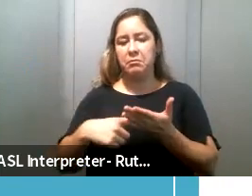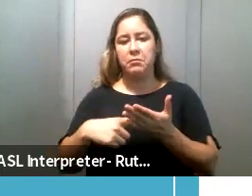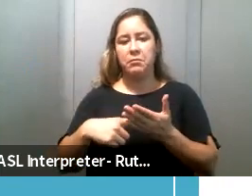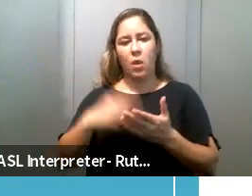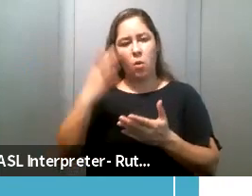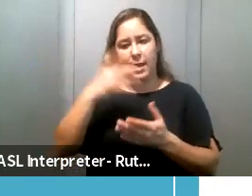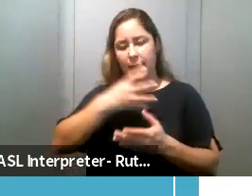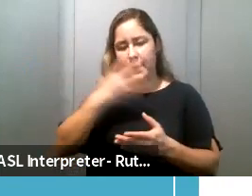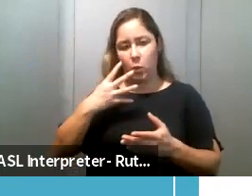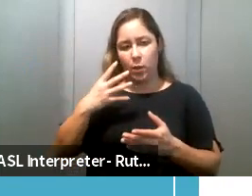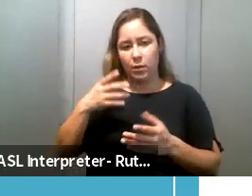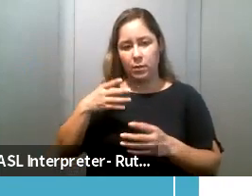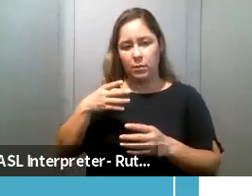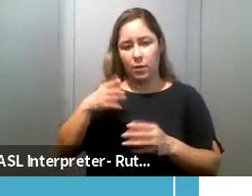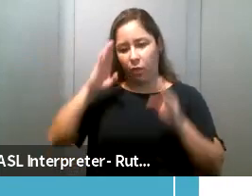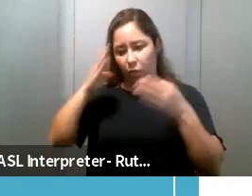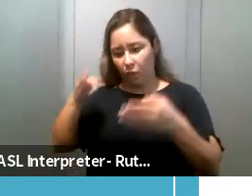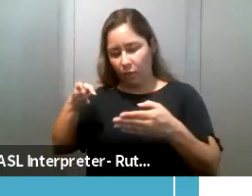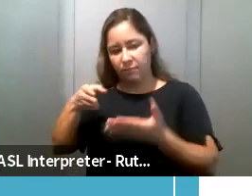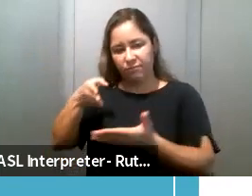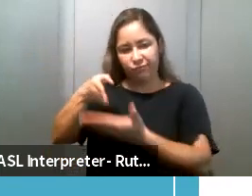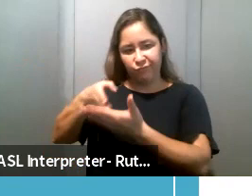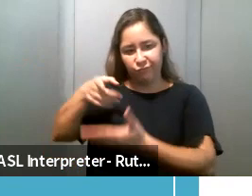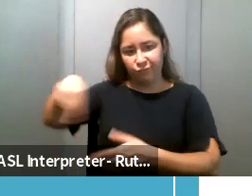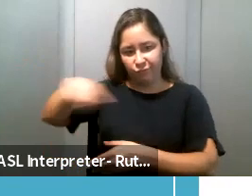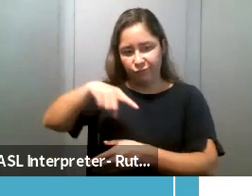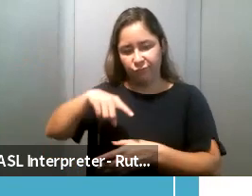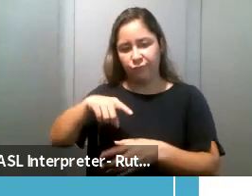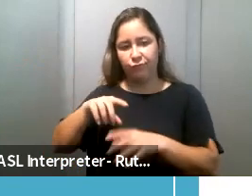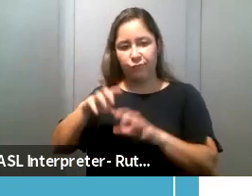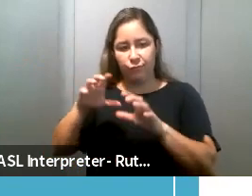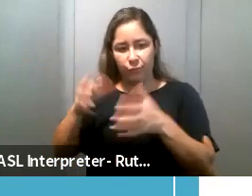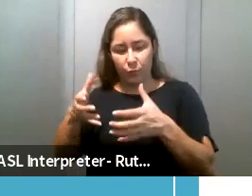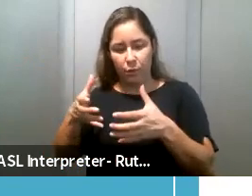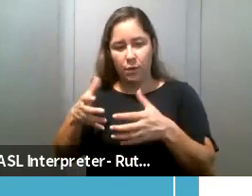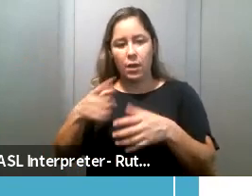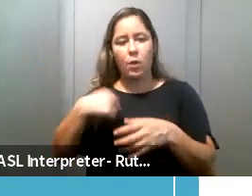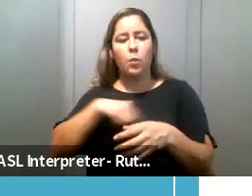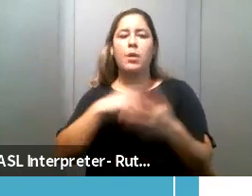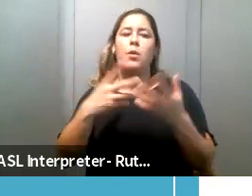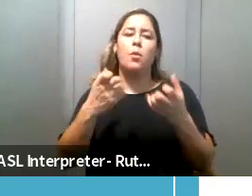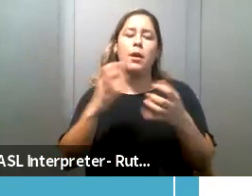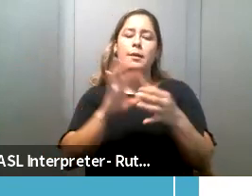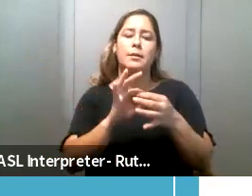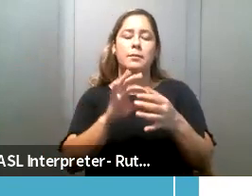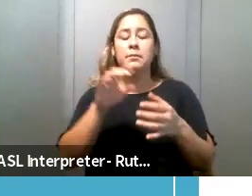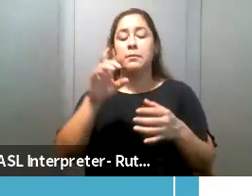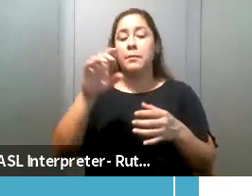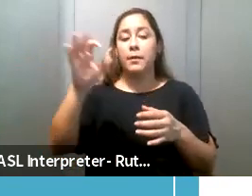criminalizada por la ley y desconectar el sistema penal del sistema de